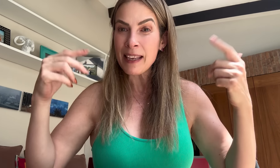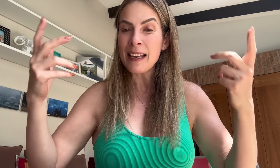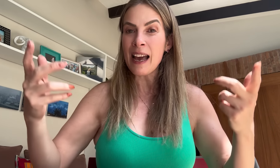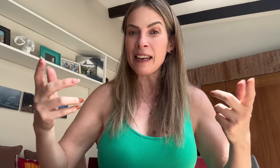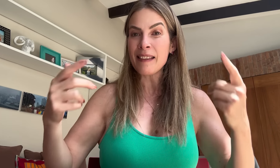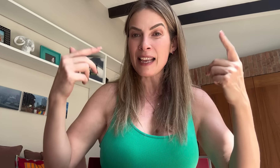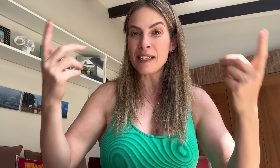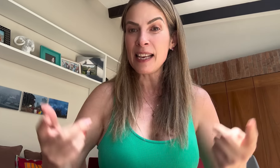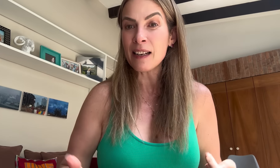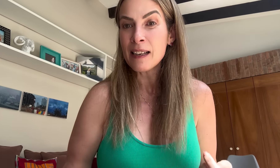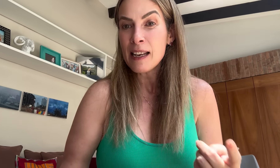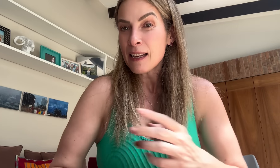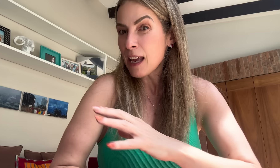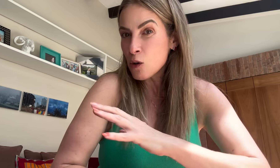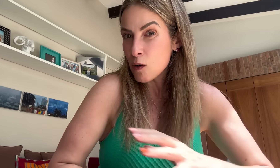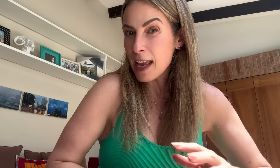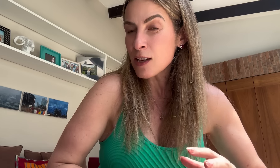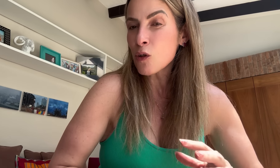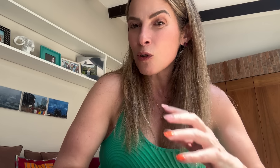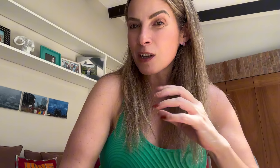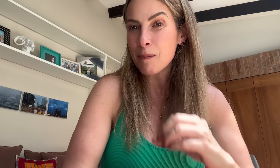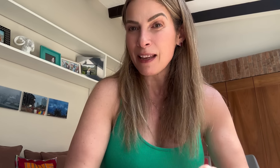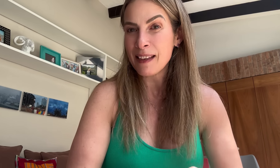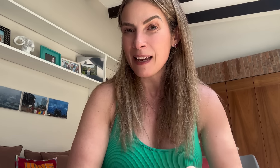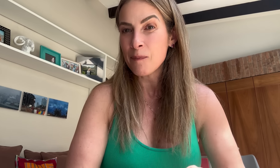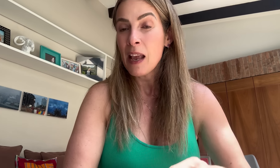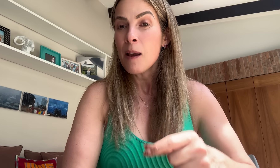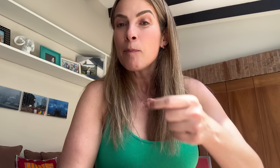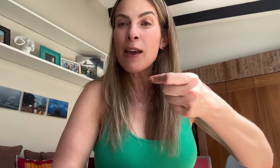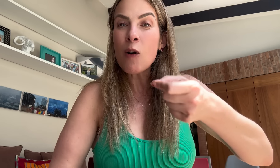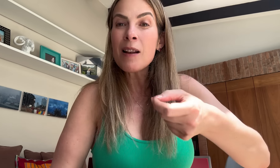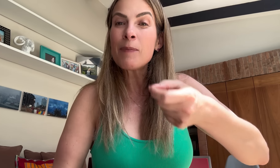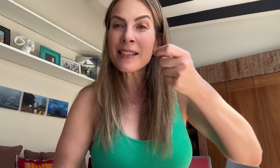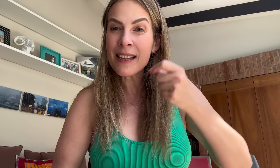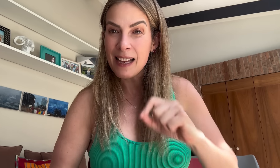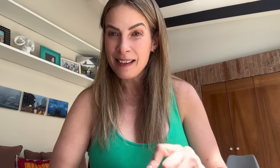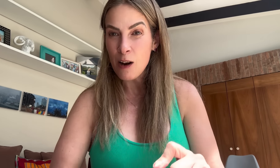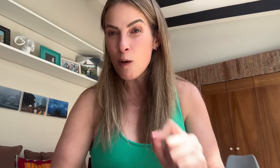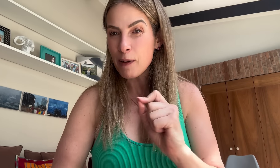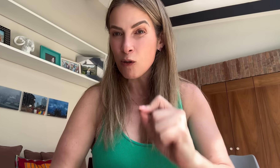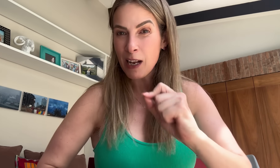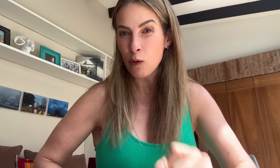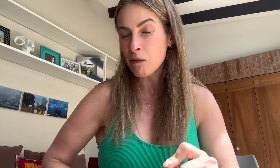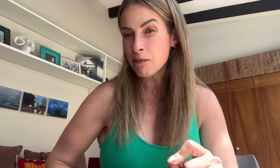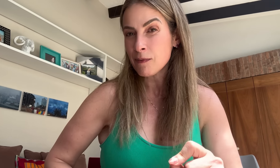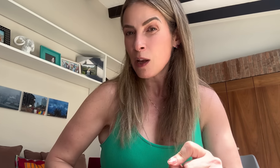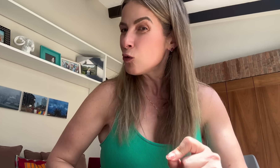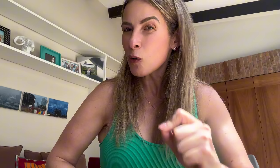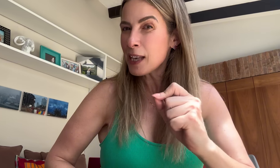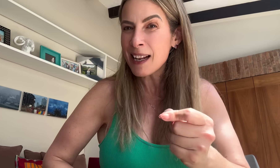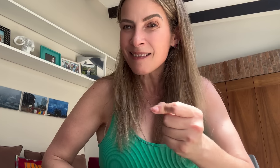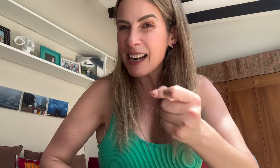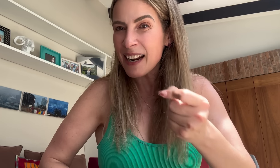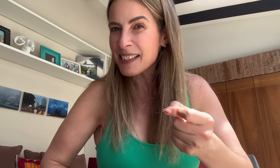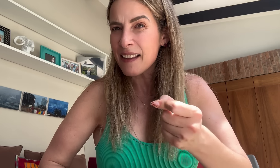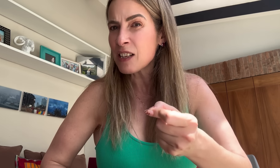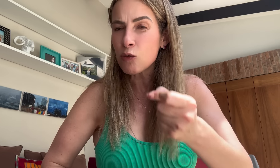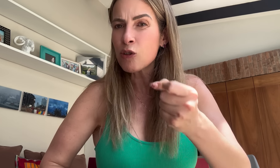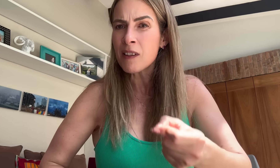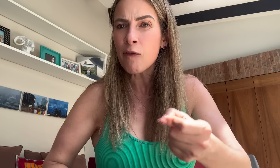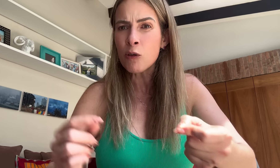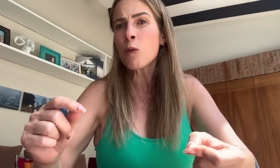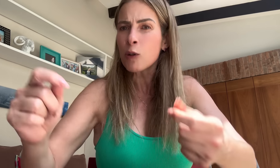intelectualidad mexicana decir que no, que eso no remedia. Pero el presidente López Obrador no quiere entrar a